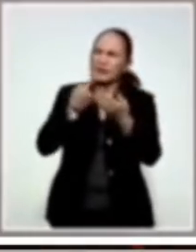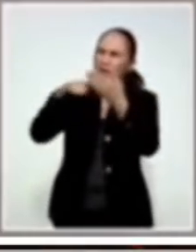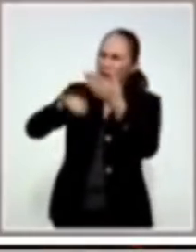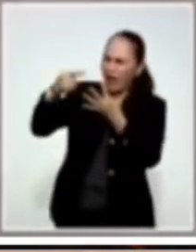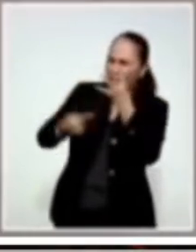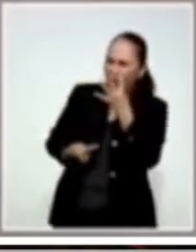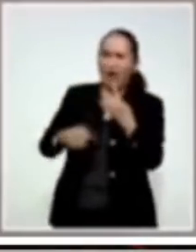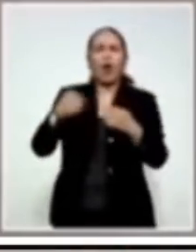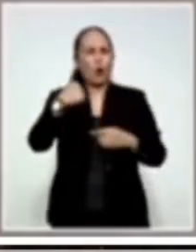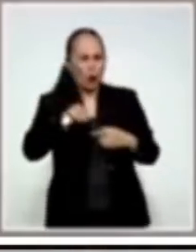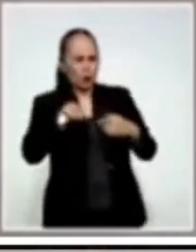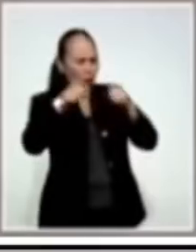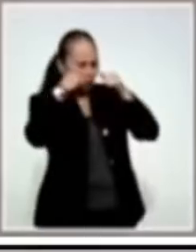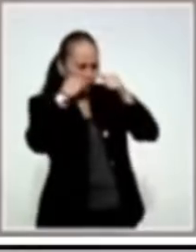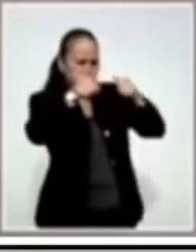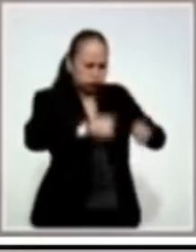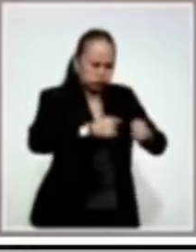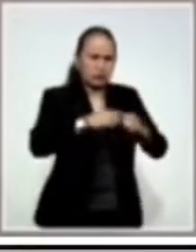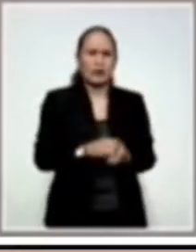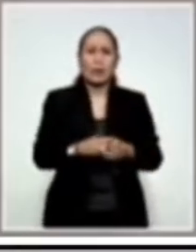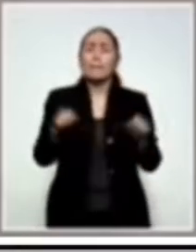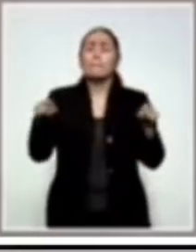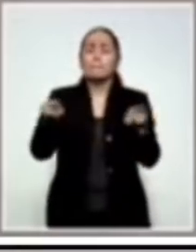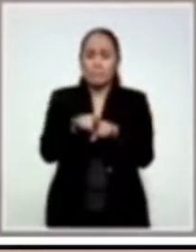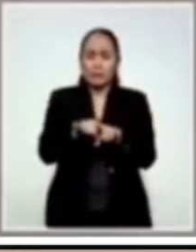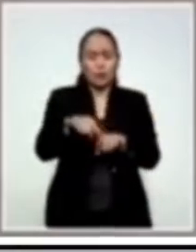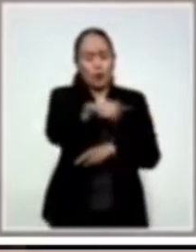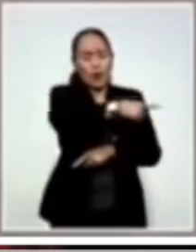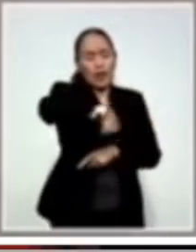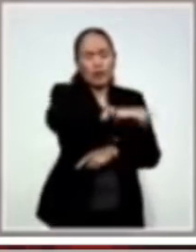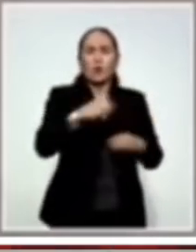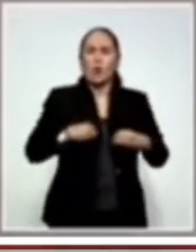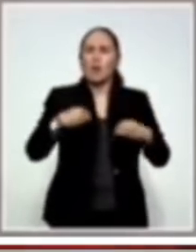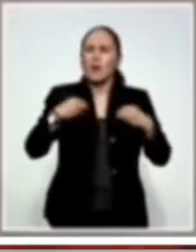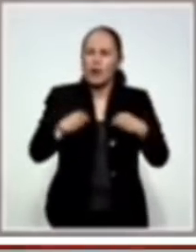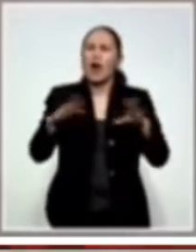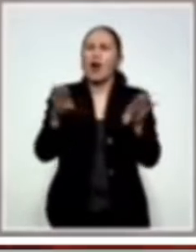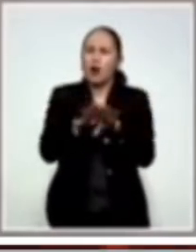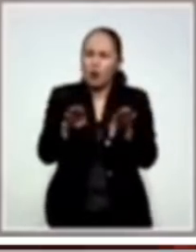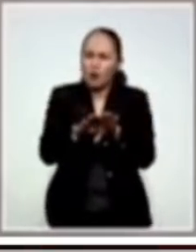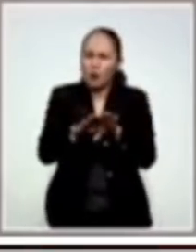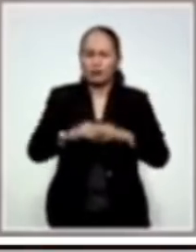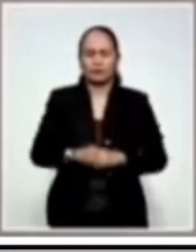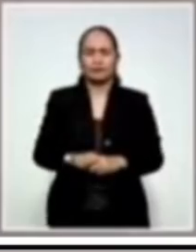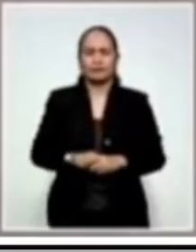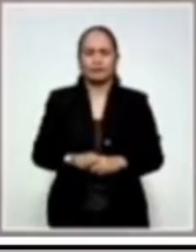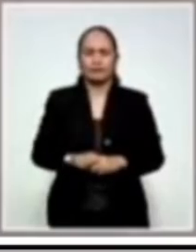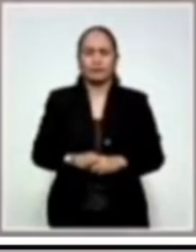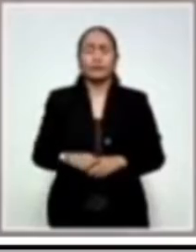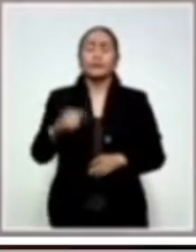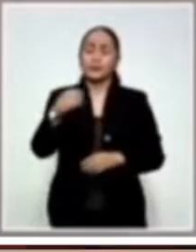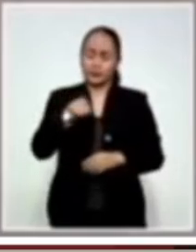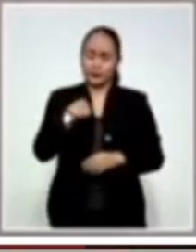preocupaciones y las condiciones en las que están viviendo. Debo decirles